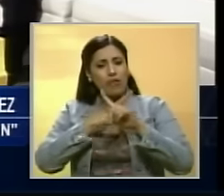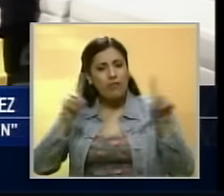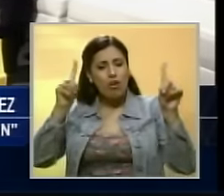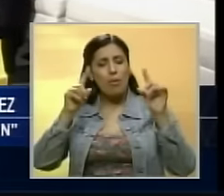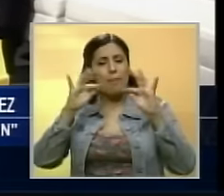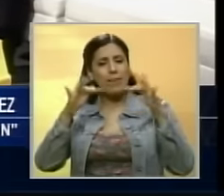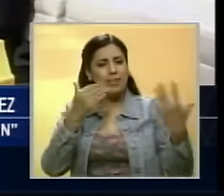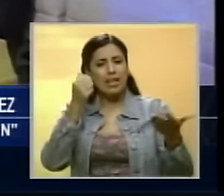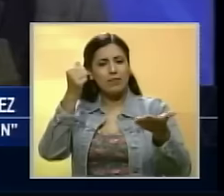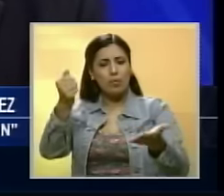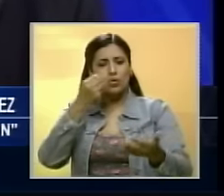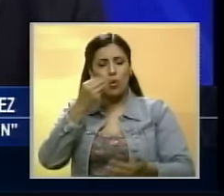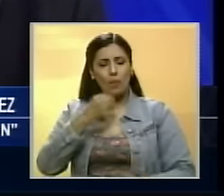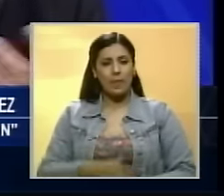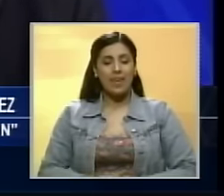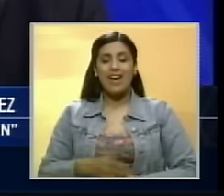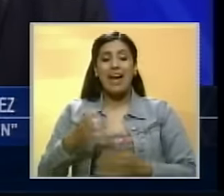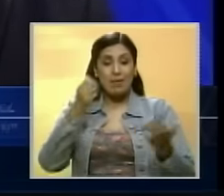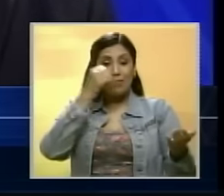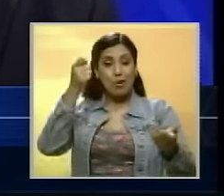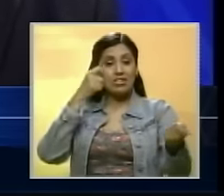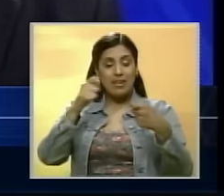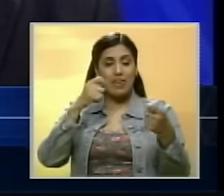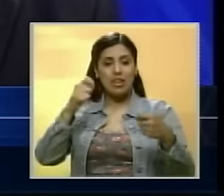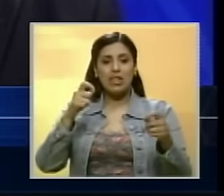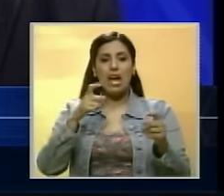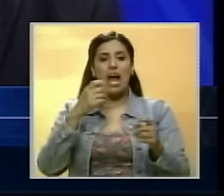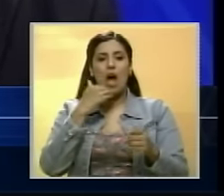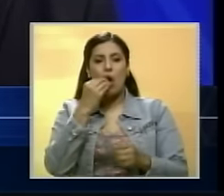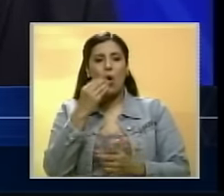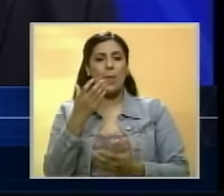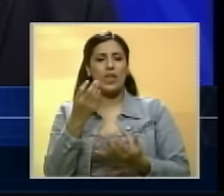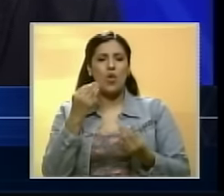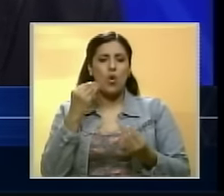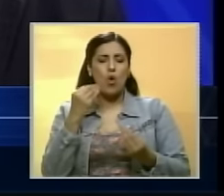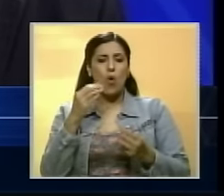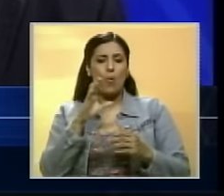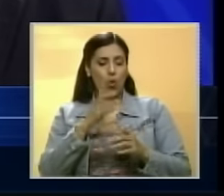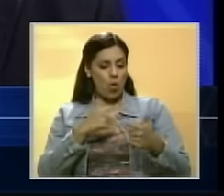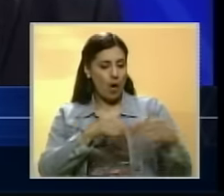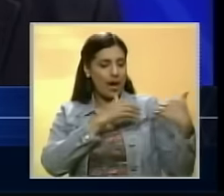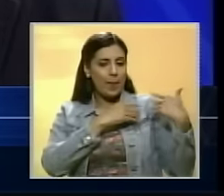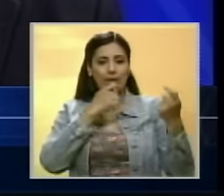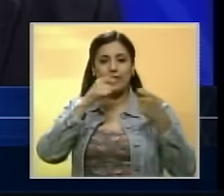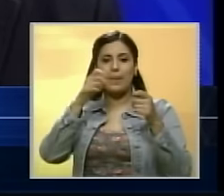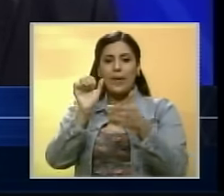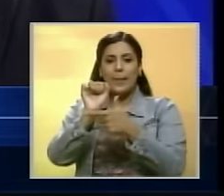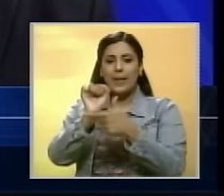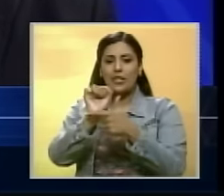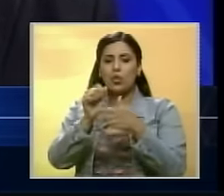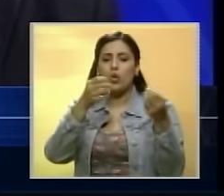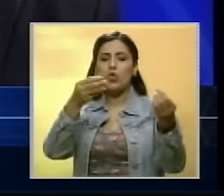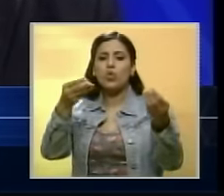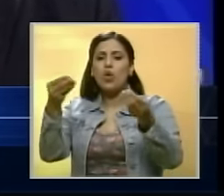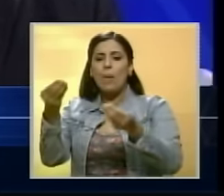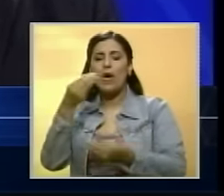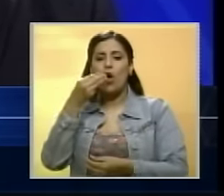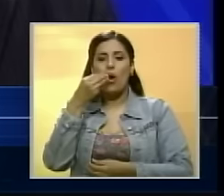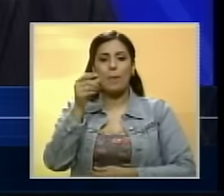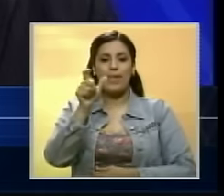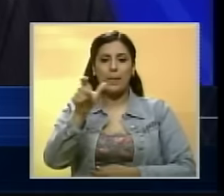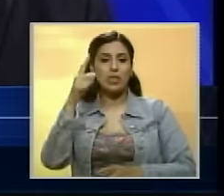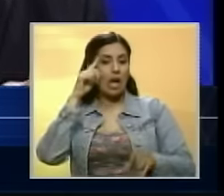equitativa al problema los clan no pueden seguir distribuyendo los productos como comités locales del pesu para llevarle la comida a los